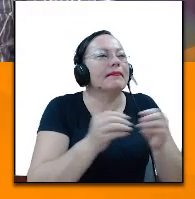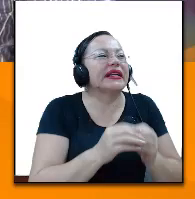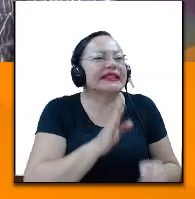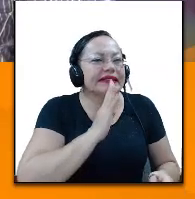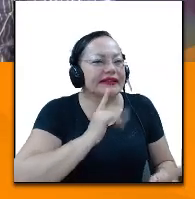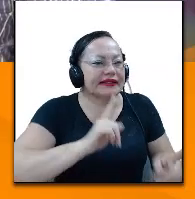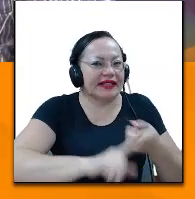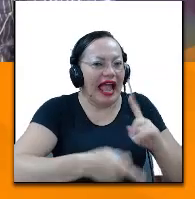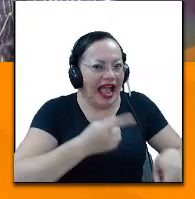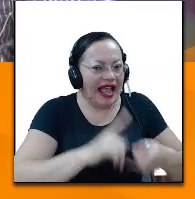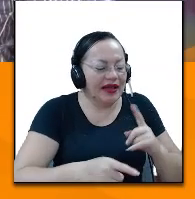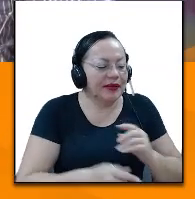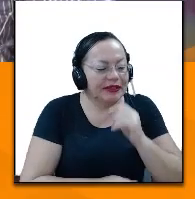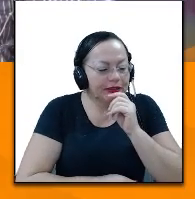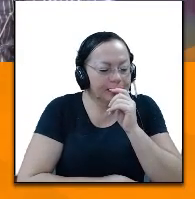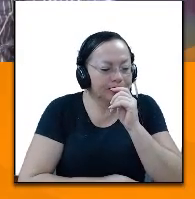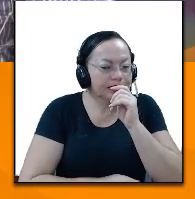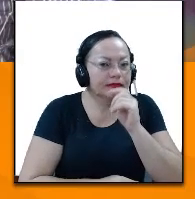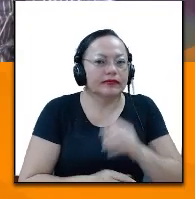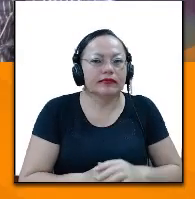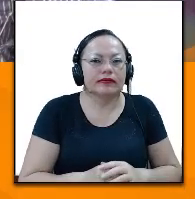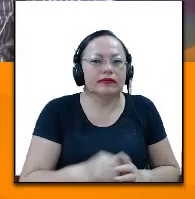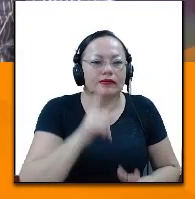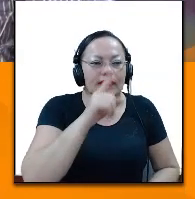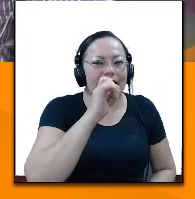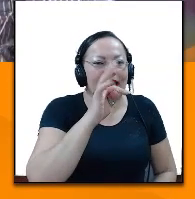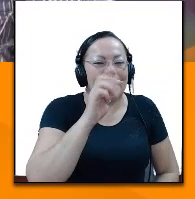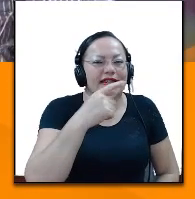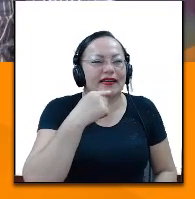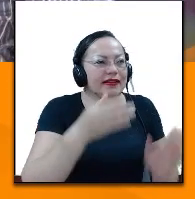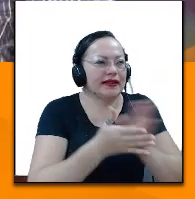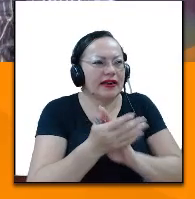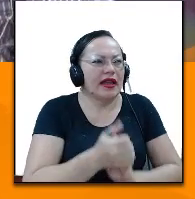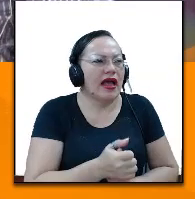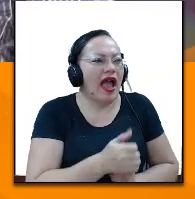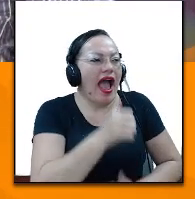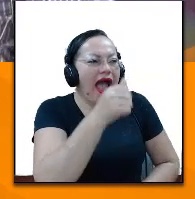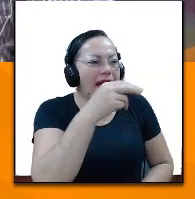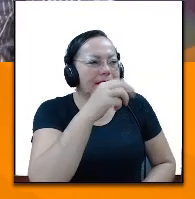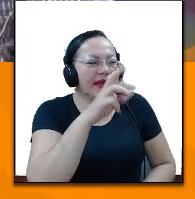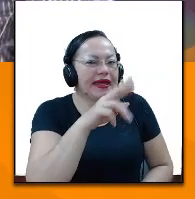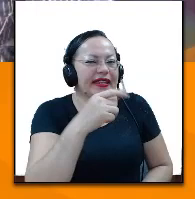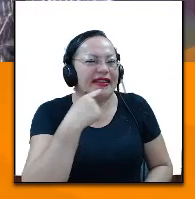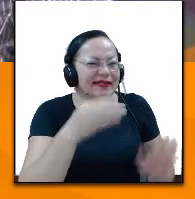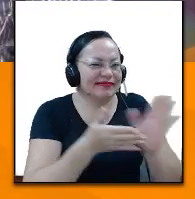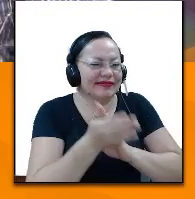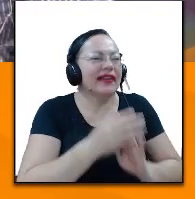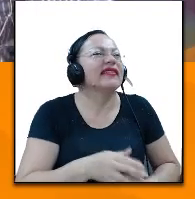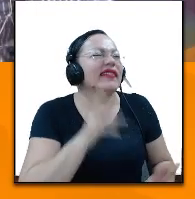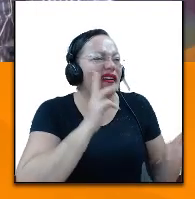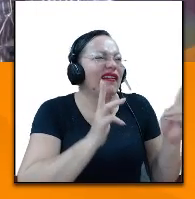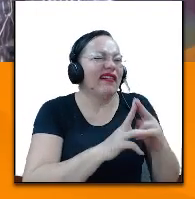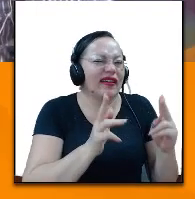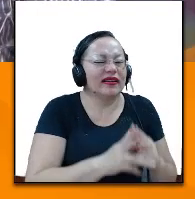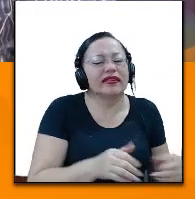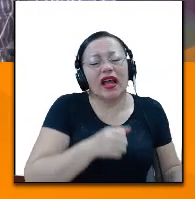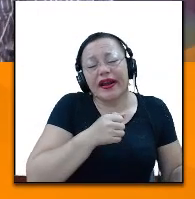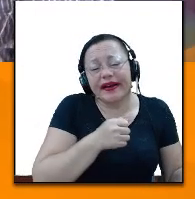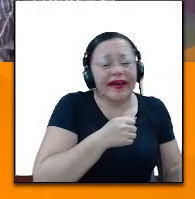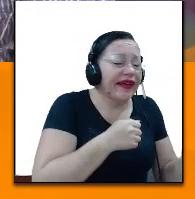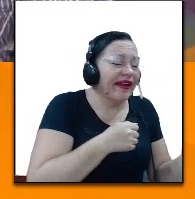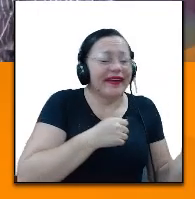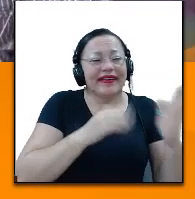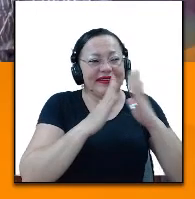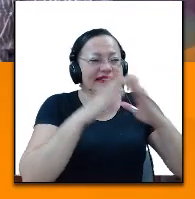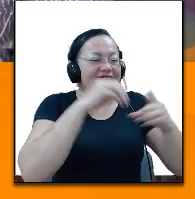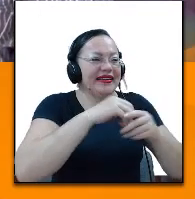se llama, de apellido Leighton, se hace llamar América, Él también ha estado por ahí haciendo sus conciertos virtuales.